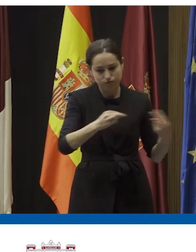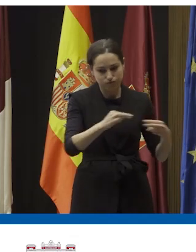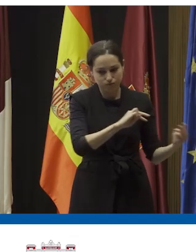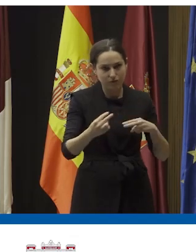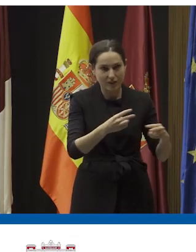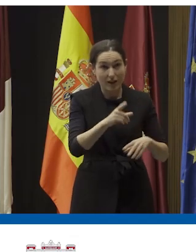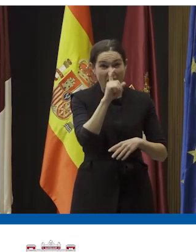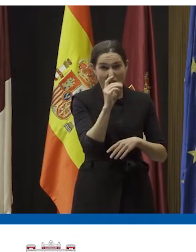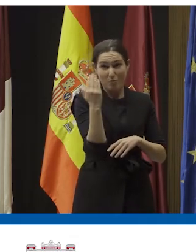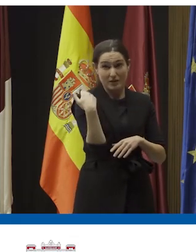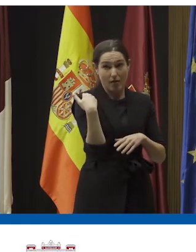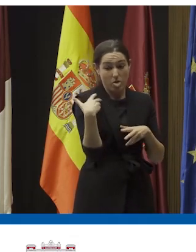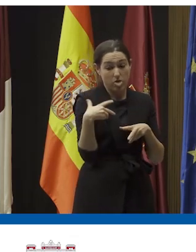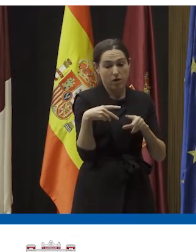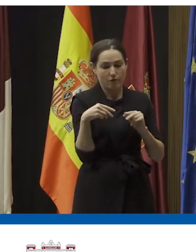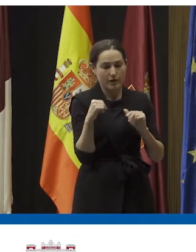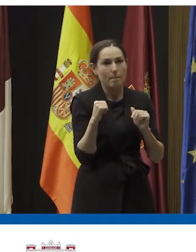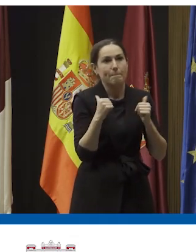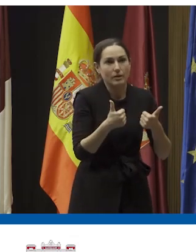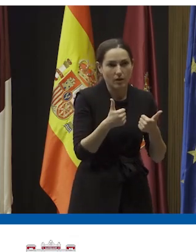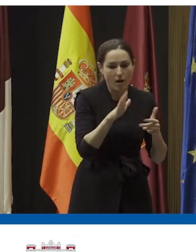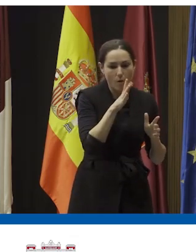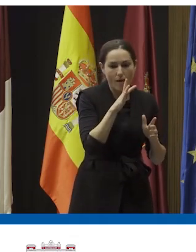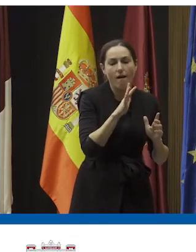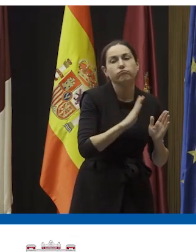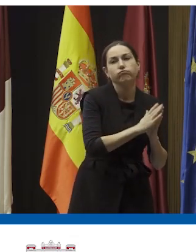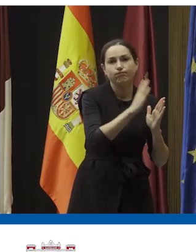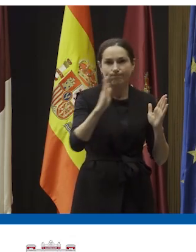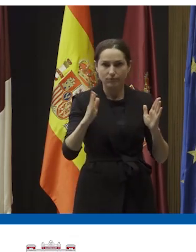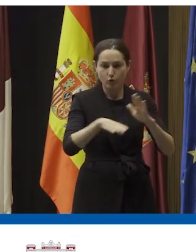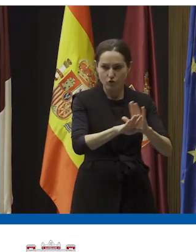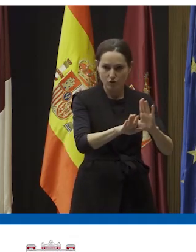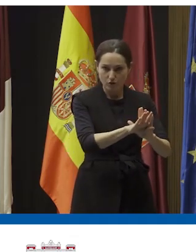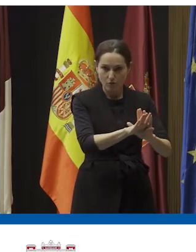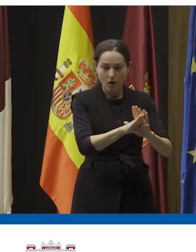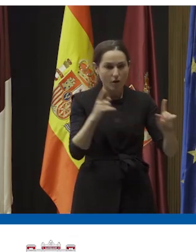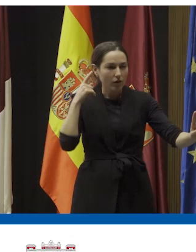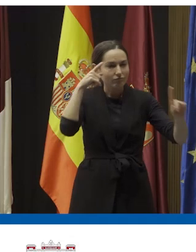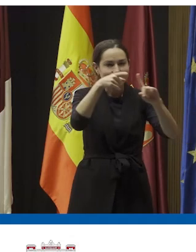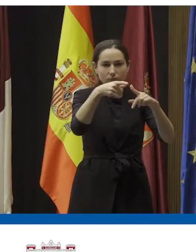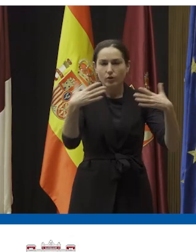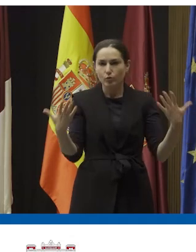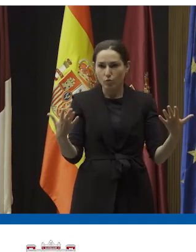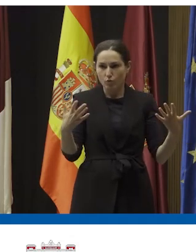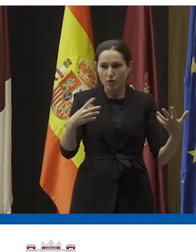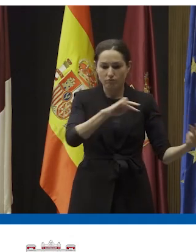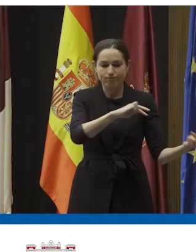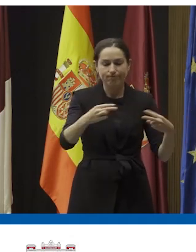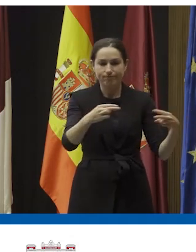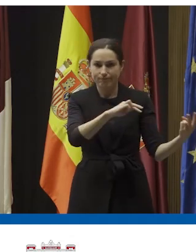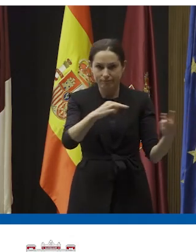del año pasado y desde el inicio de este estáis realizando pues para llevar estos conocimientos,